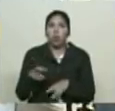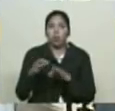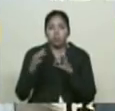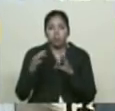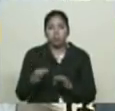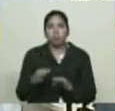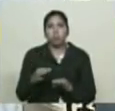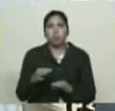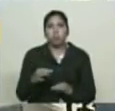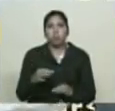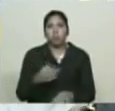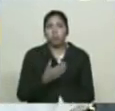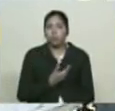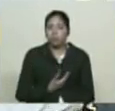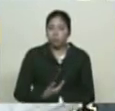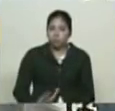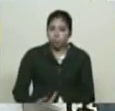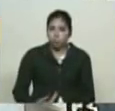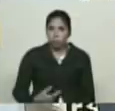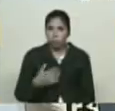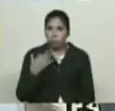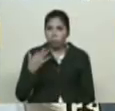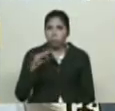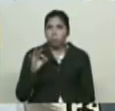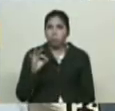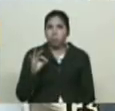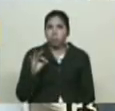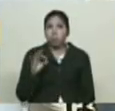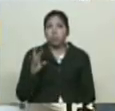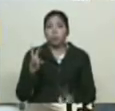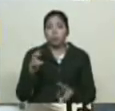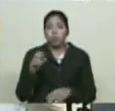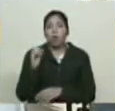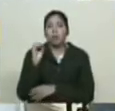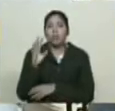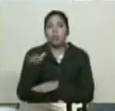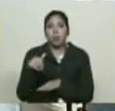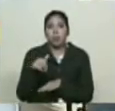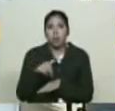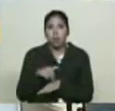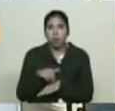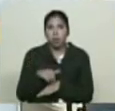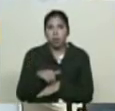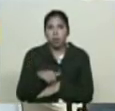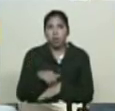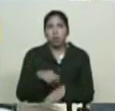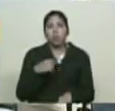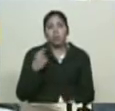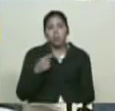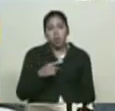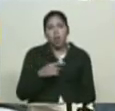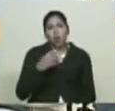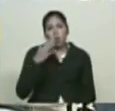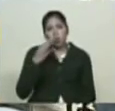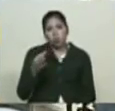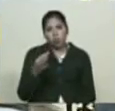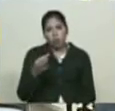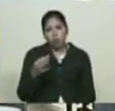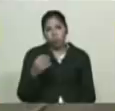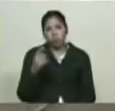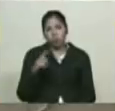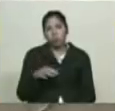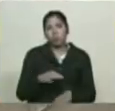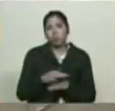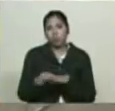tendremos presidente de la República, tenemos una nueva Asamblea Nacional y tendremos nuevos consejos legislativos y nuevos